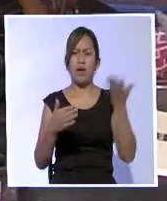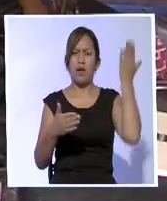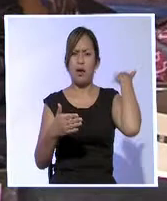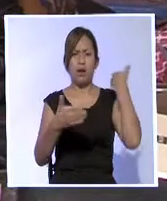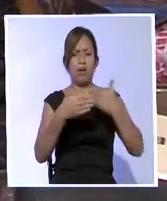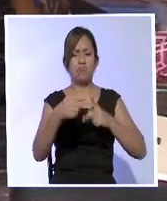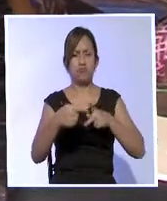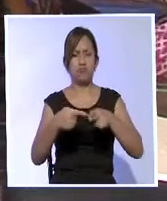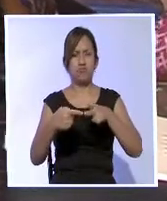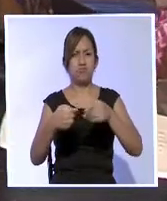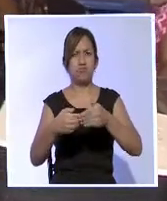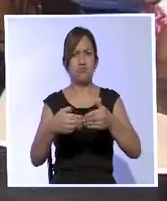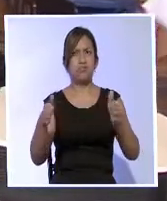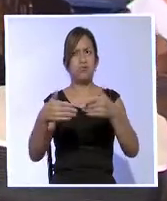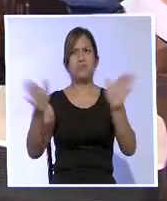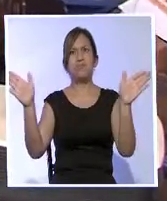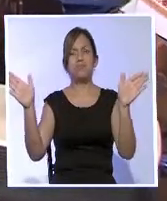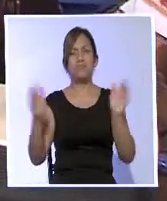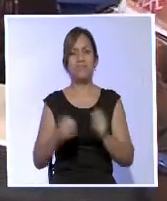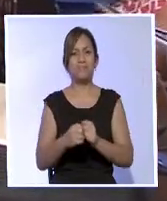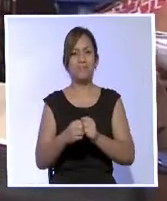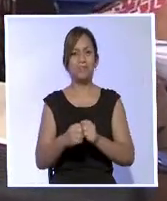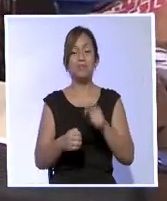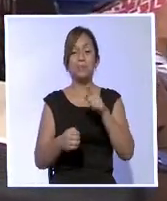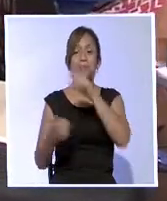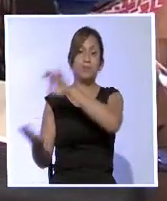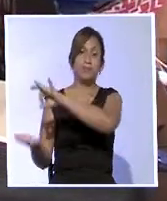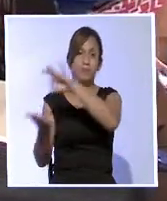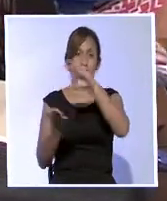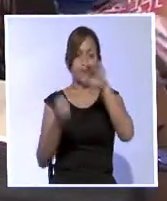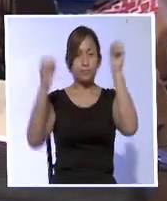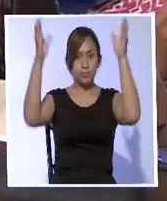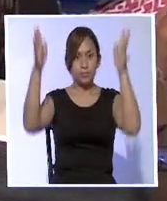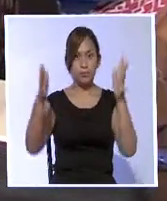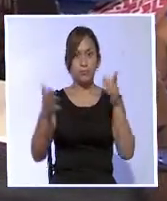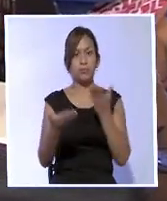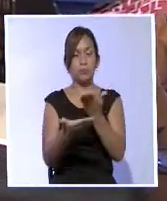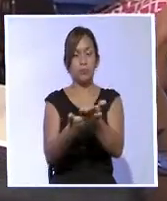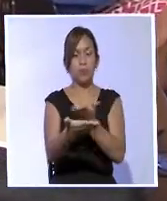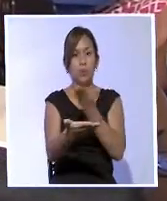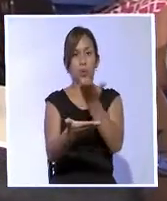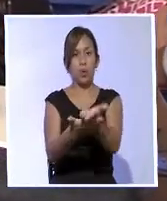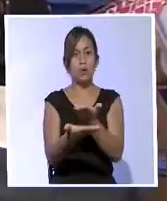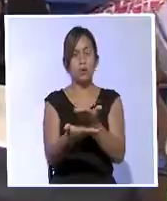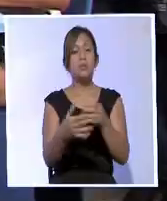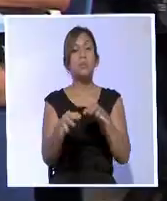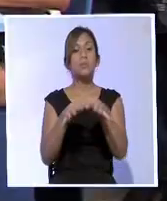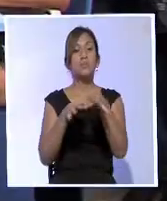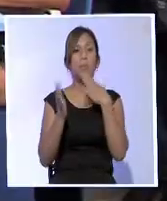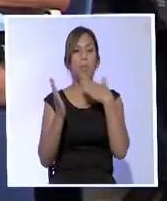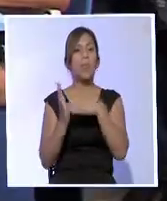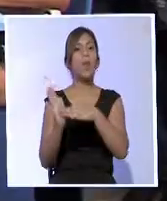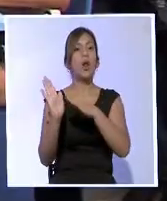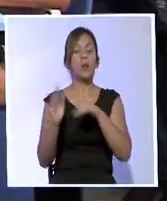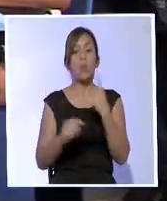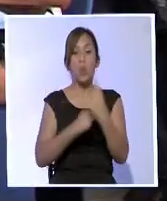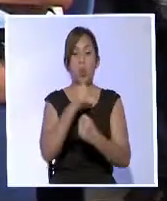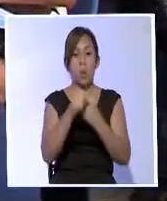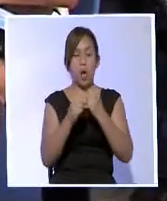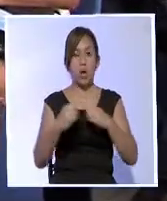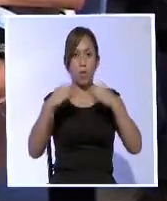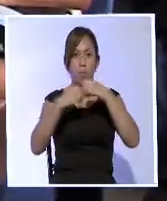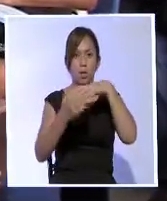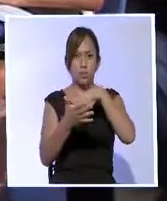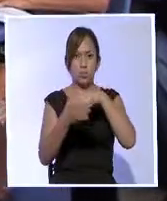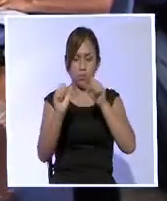wilmer santacruz coordinador y vocero de la red de maestros explicó varias de las propuestas entre ellas la posibilidad de un año más de estudio